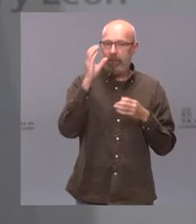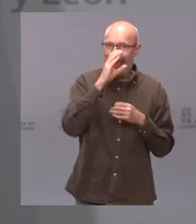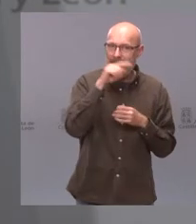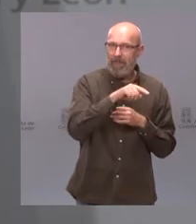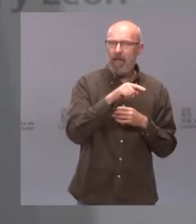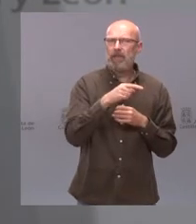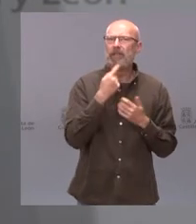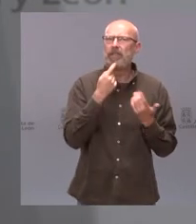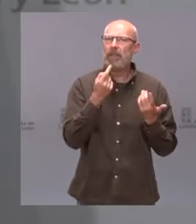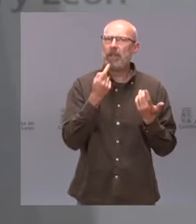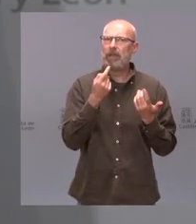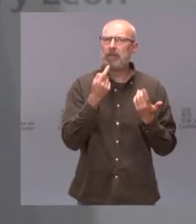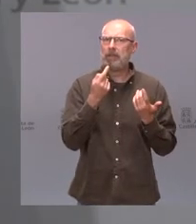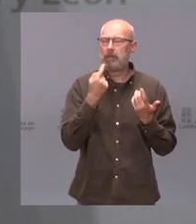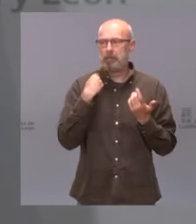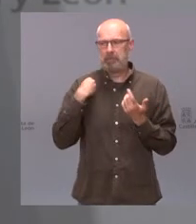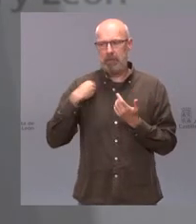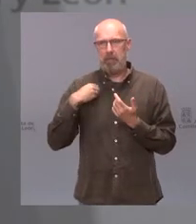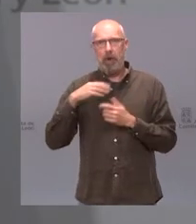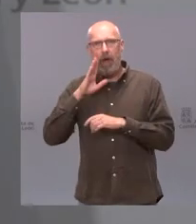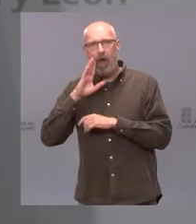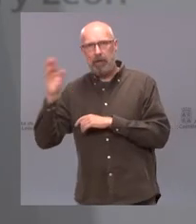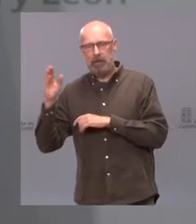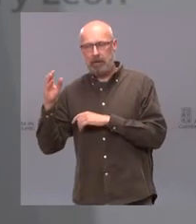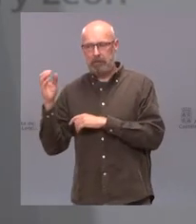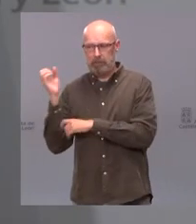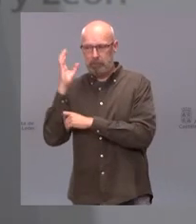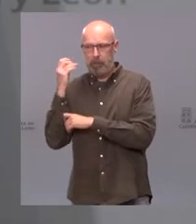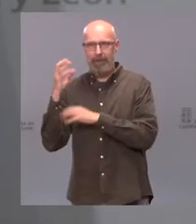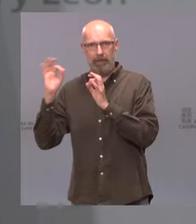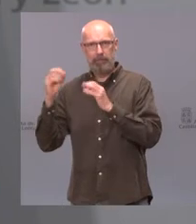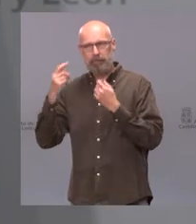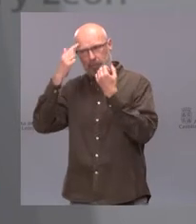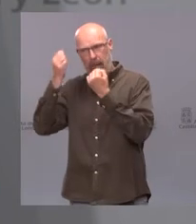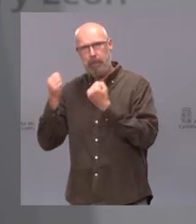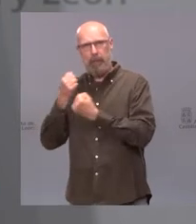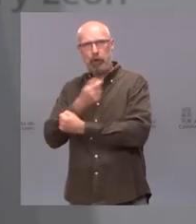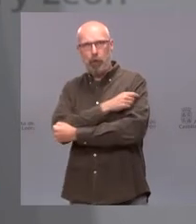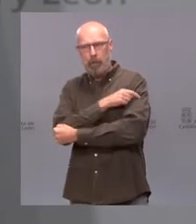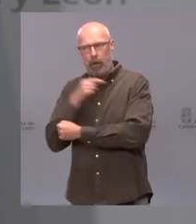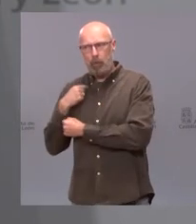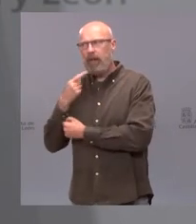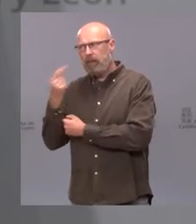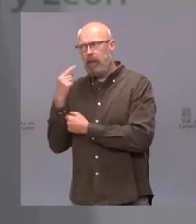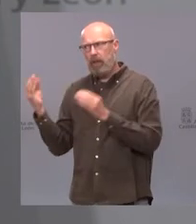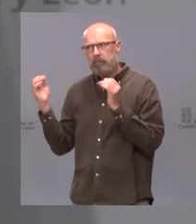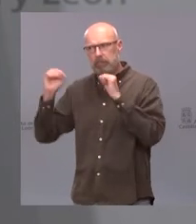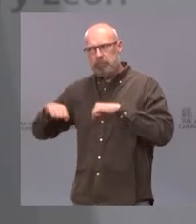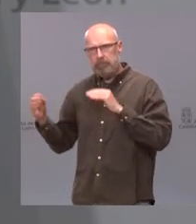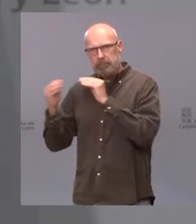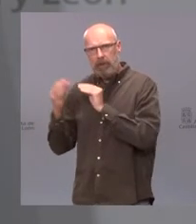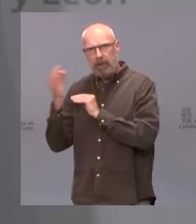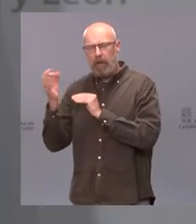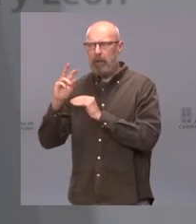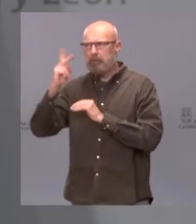argumentación para no hacer caso a lo que había dicho la ponencia de vacunas. Y no hemos conseguido que se nos explique cuál